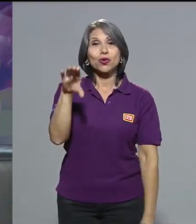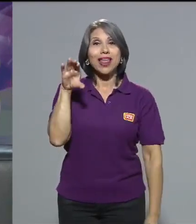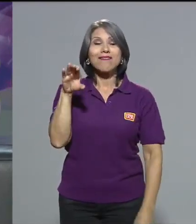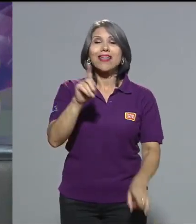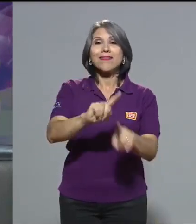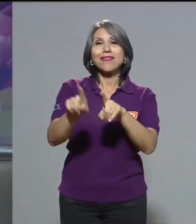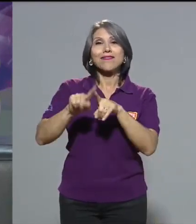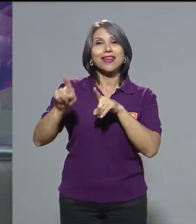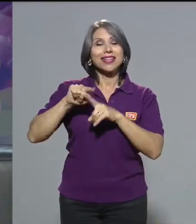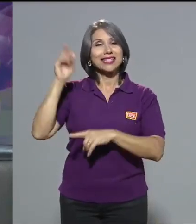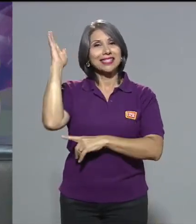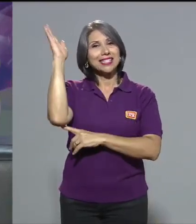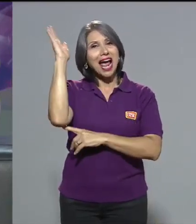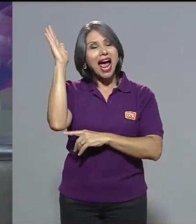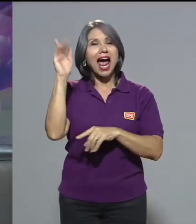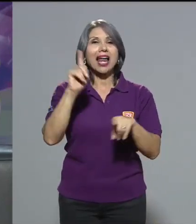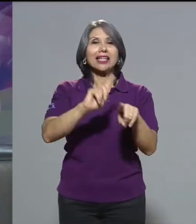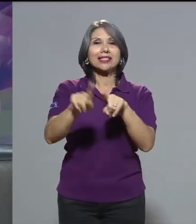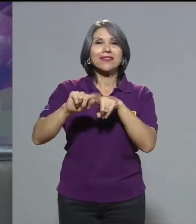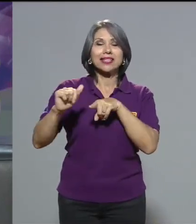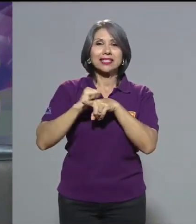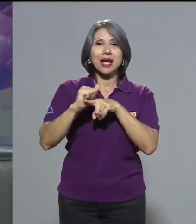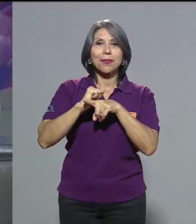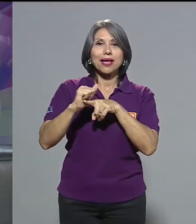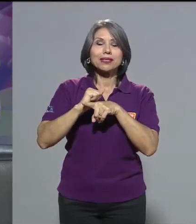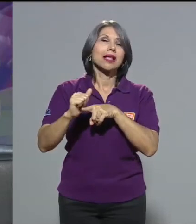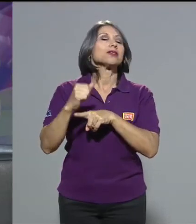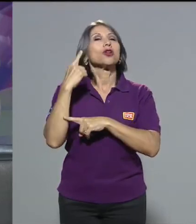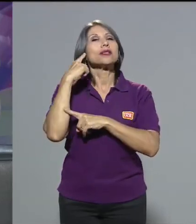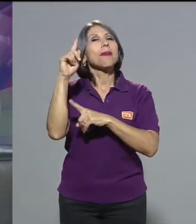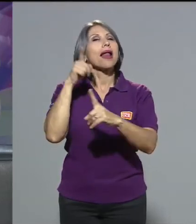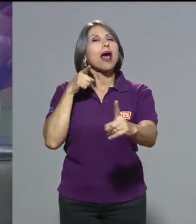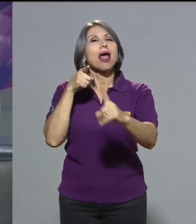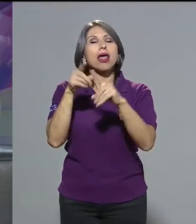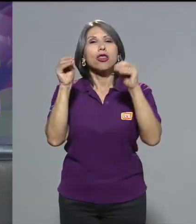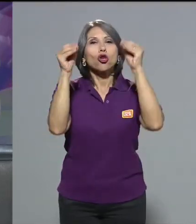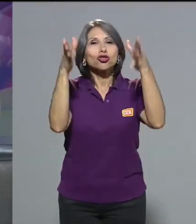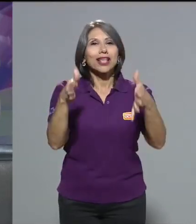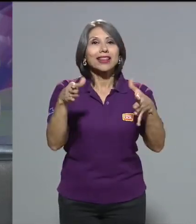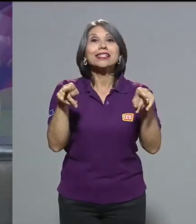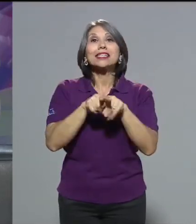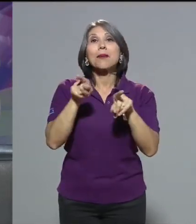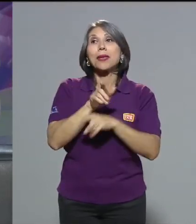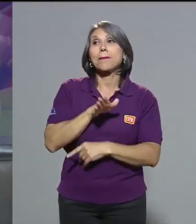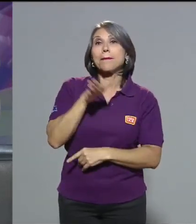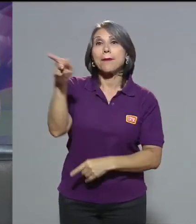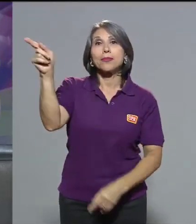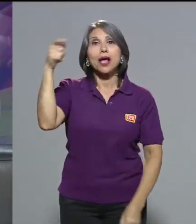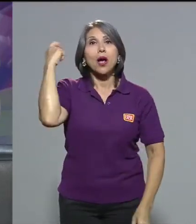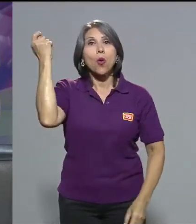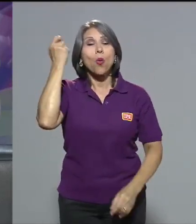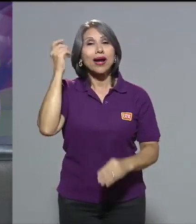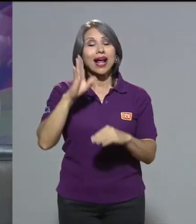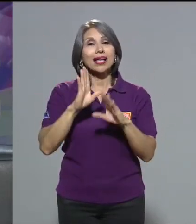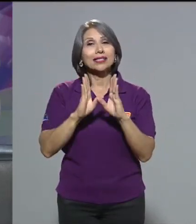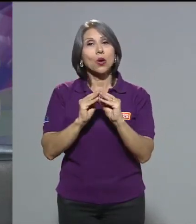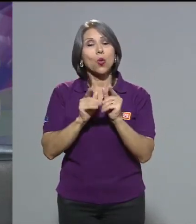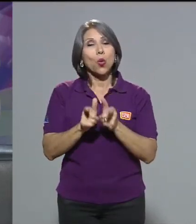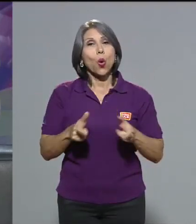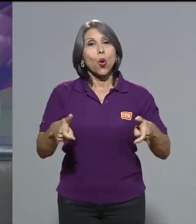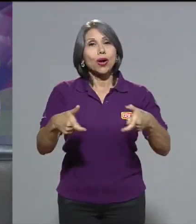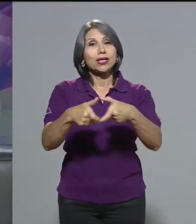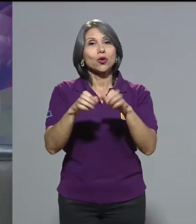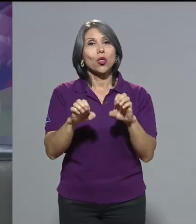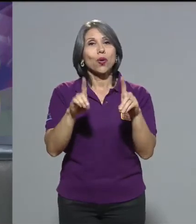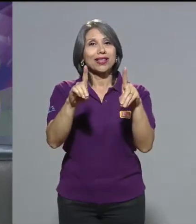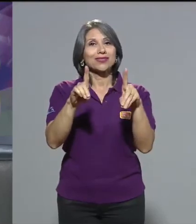de charlas y capacitaciones para docentes. Vamos a estar en Guanacaste en un congreso de educación que también la